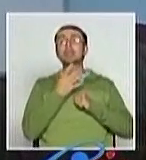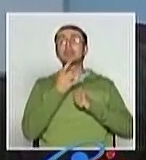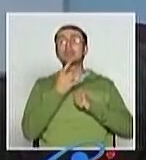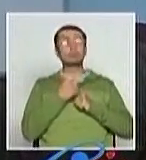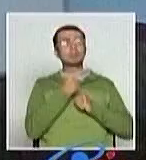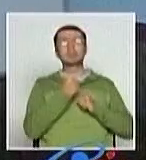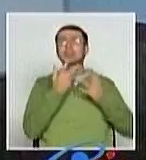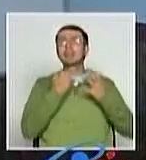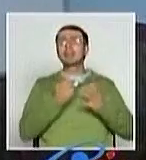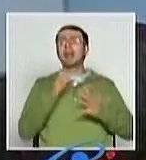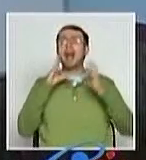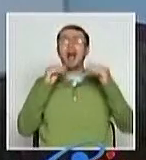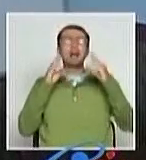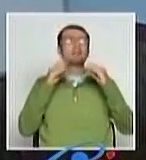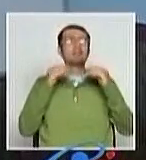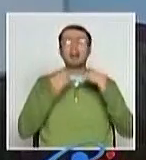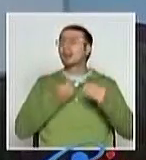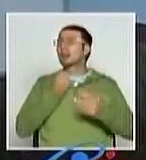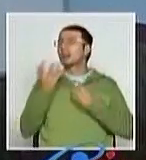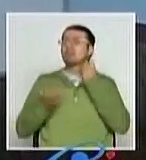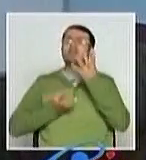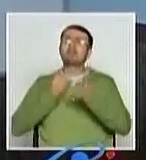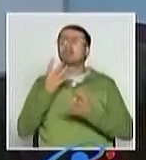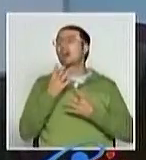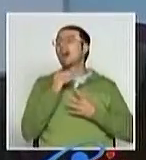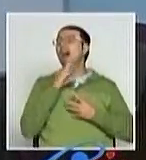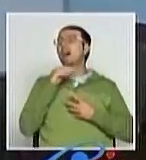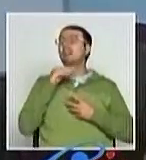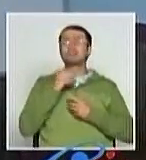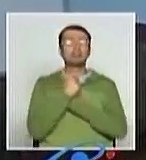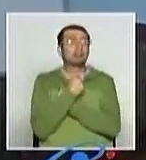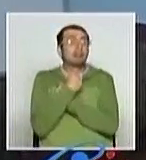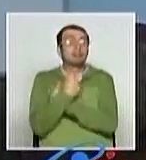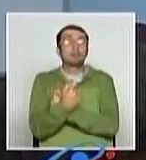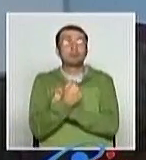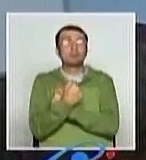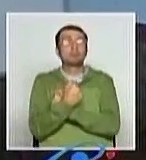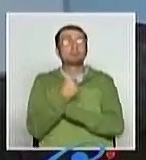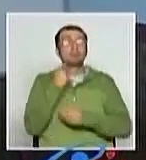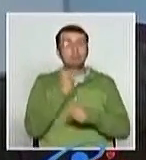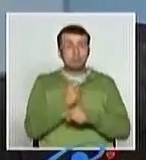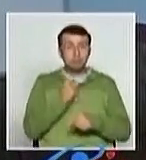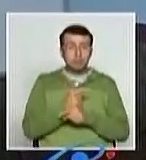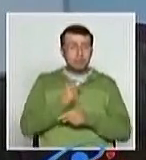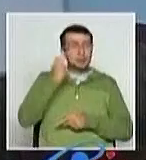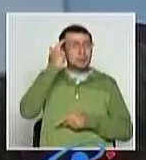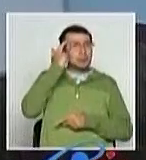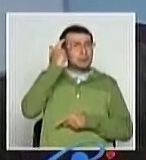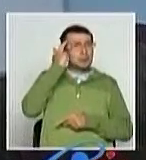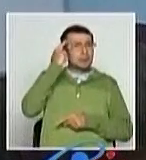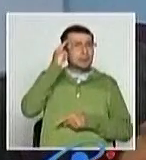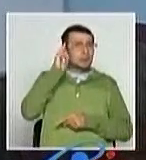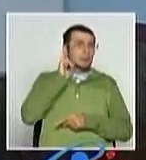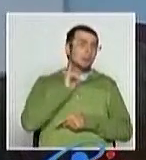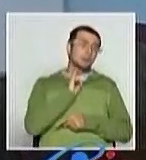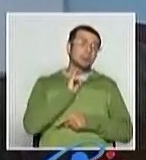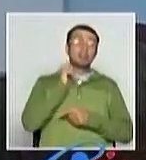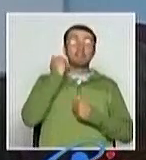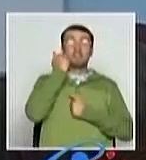era hablar de amor y nadie la escuchaba por eso su inconsciente comenzó a generar una enfermedad